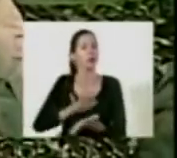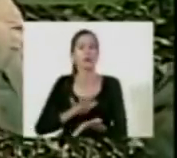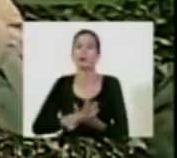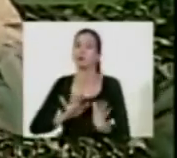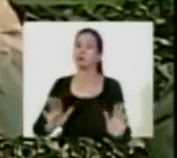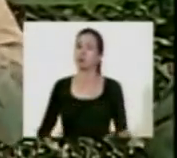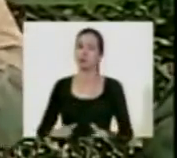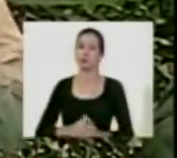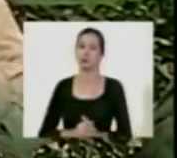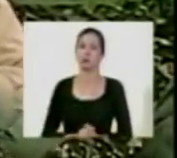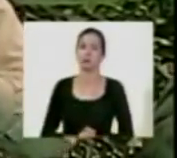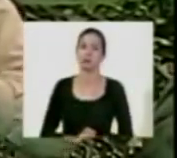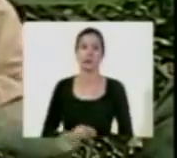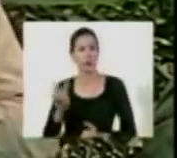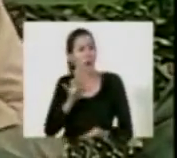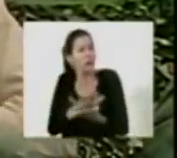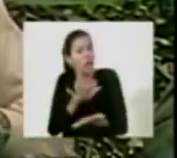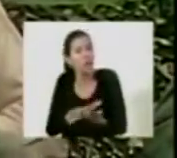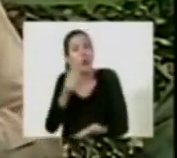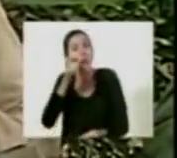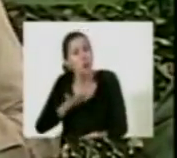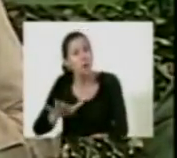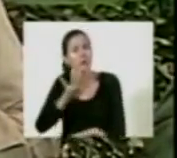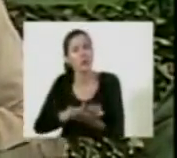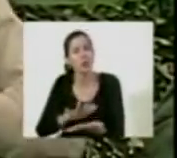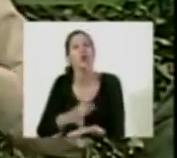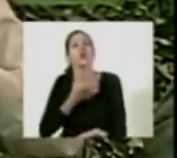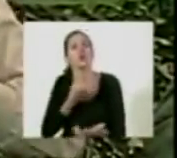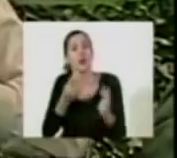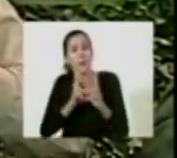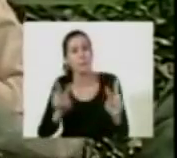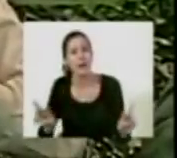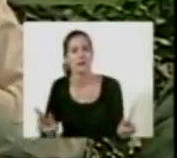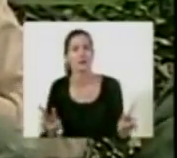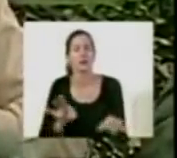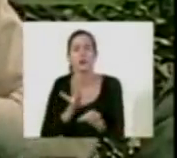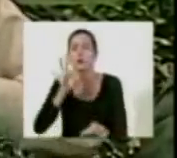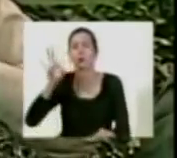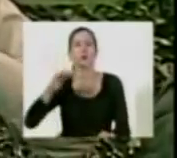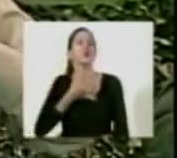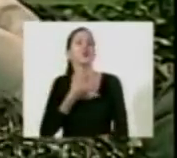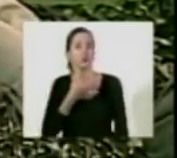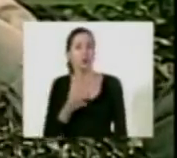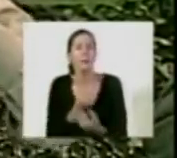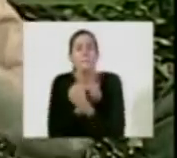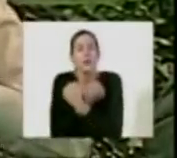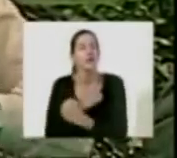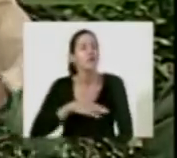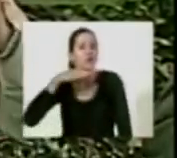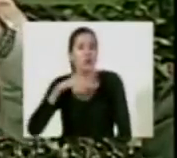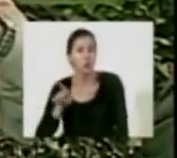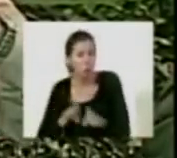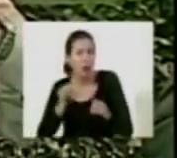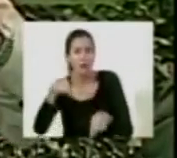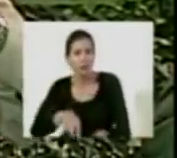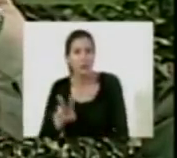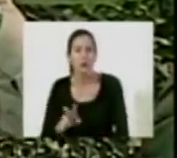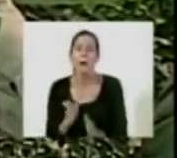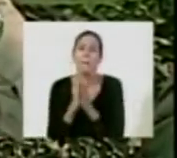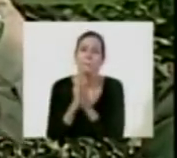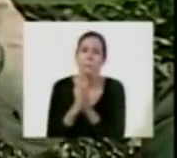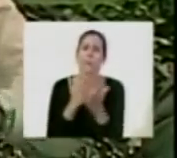Dejen tranquilo y quieto a un pueblo de paz, lleno de espiritualidad y de amor, como es el pueblo de Venezuela. Abogo